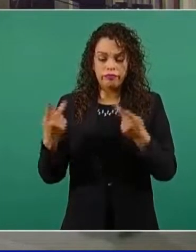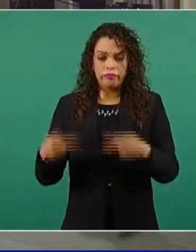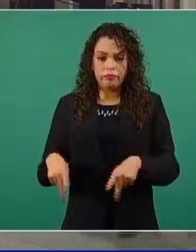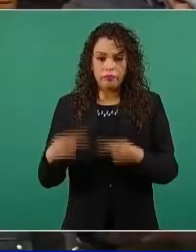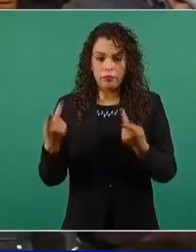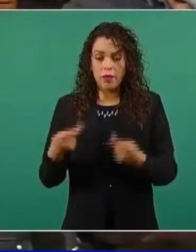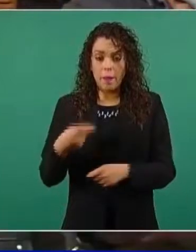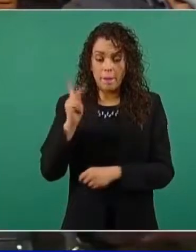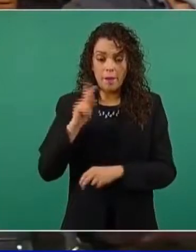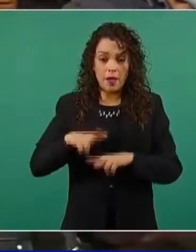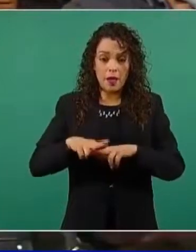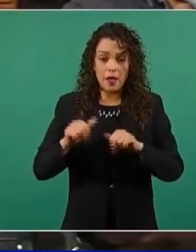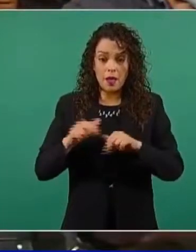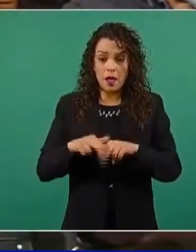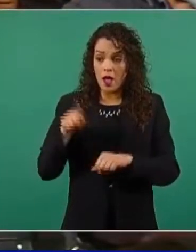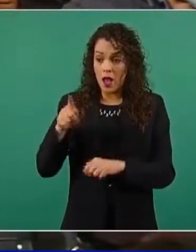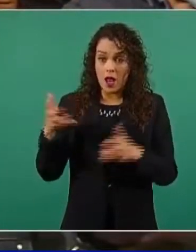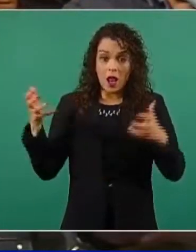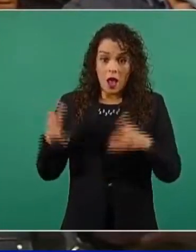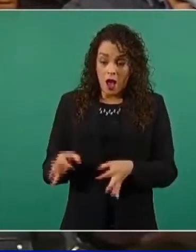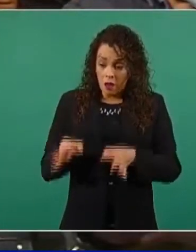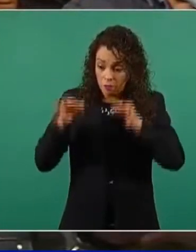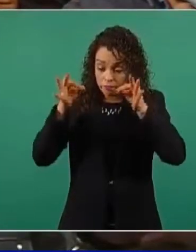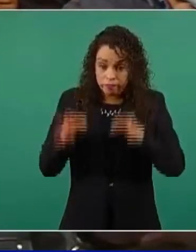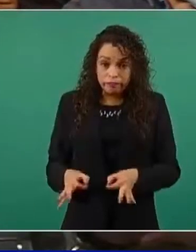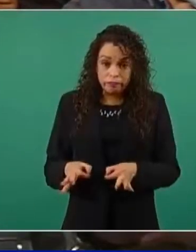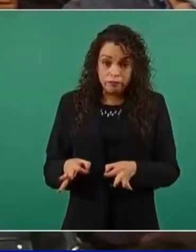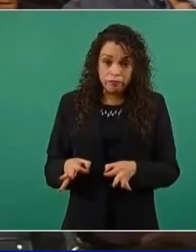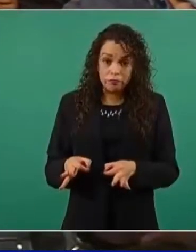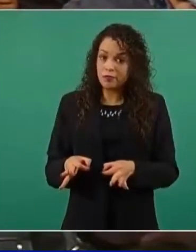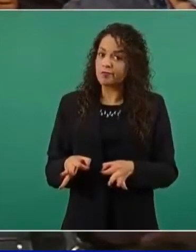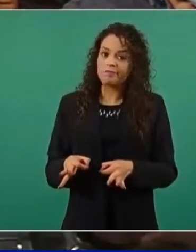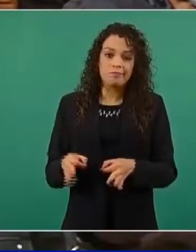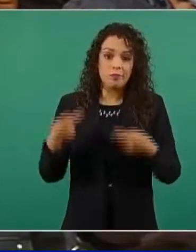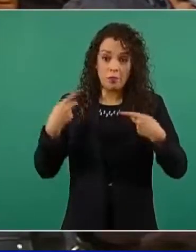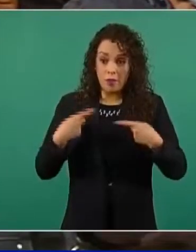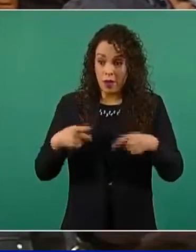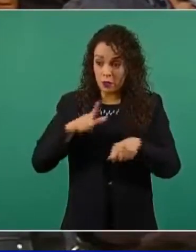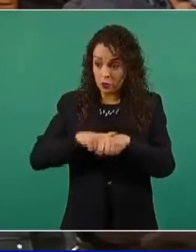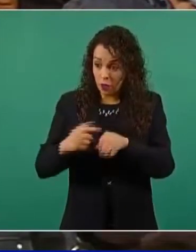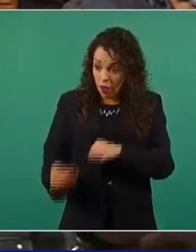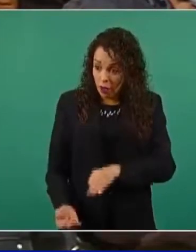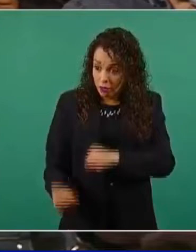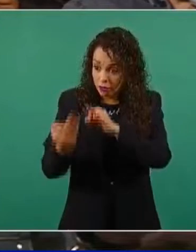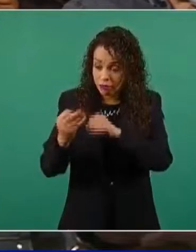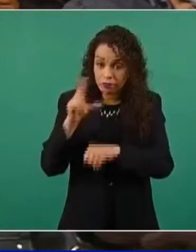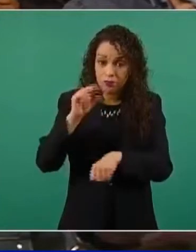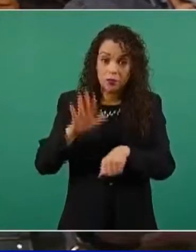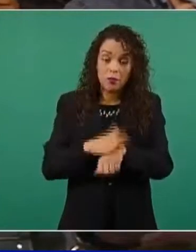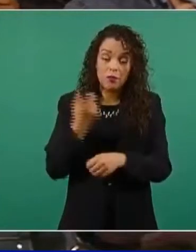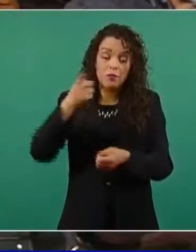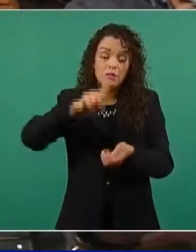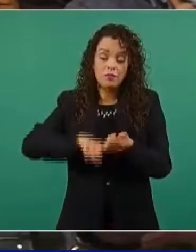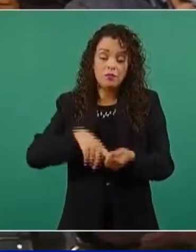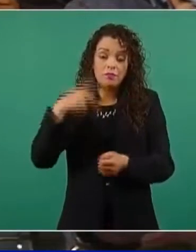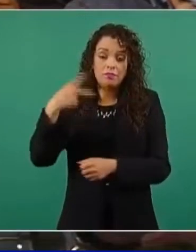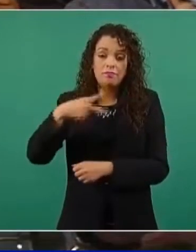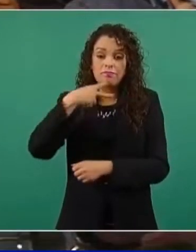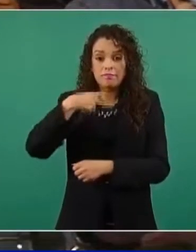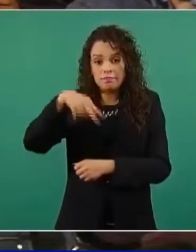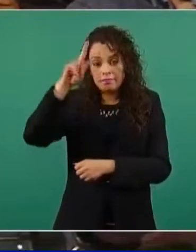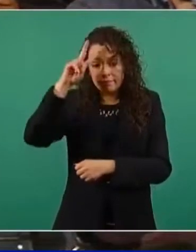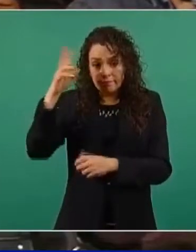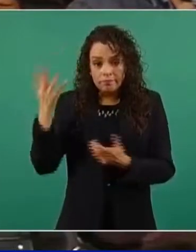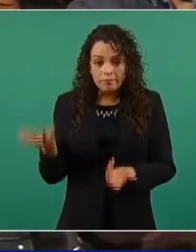ninguna compraventa la realizó él en lo personal, porque, repito, su situación de ignorancia y de